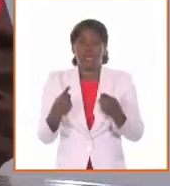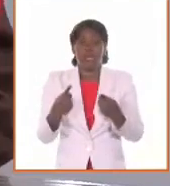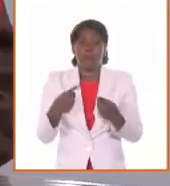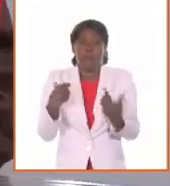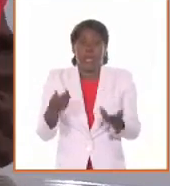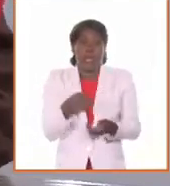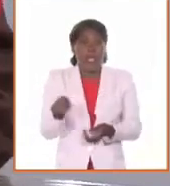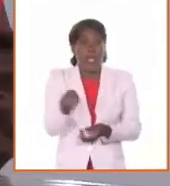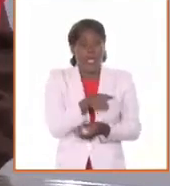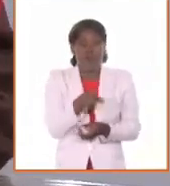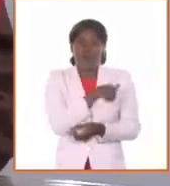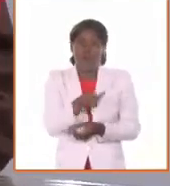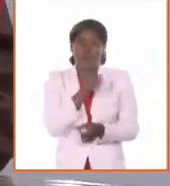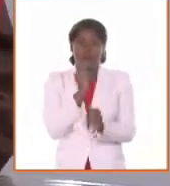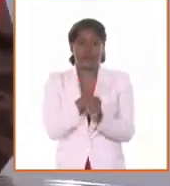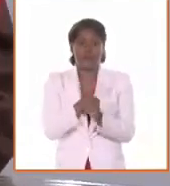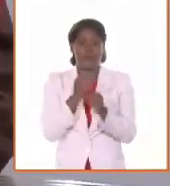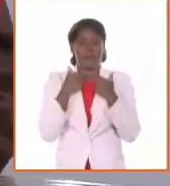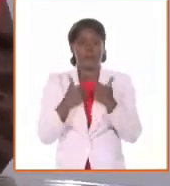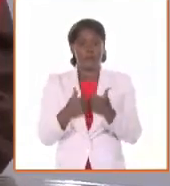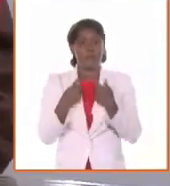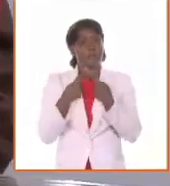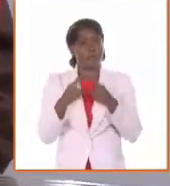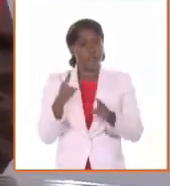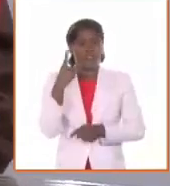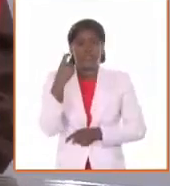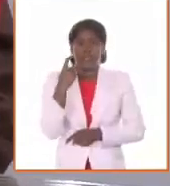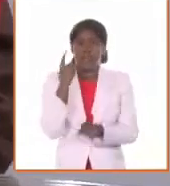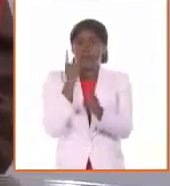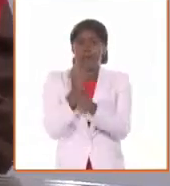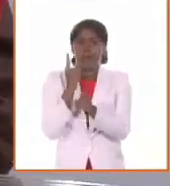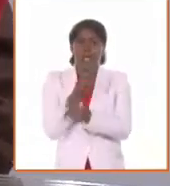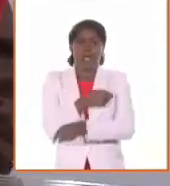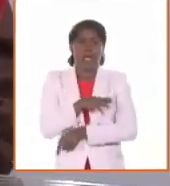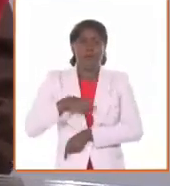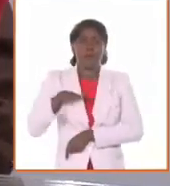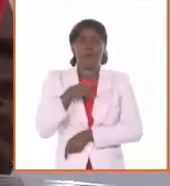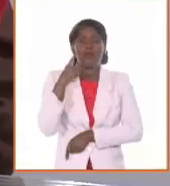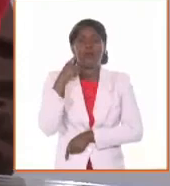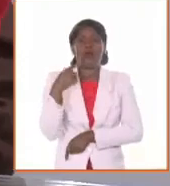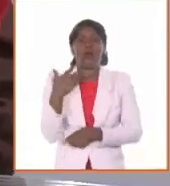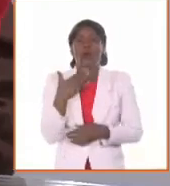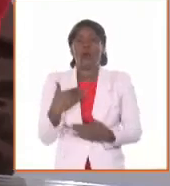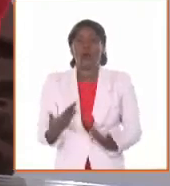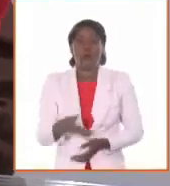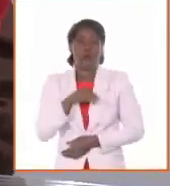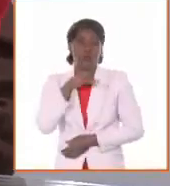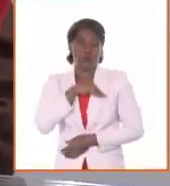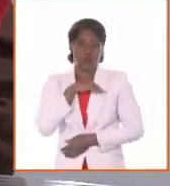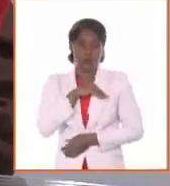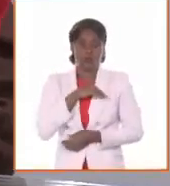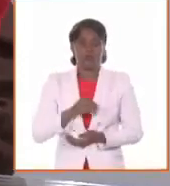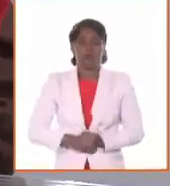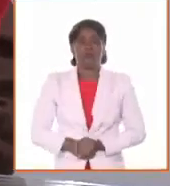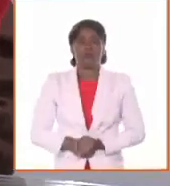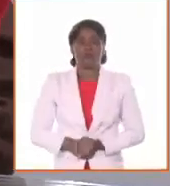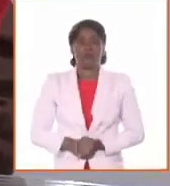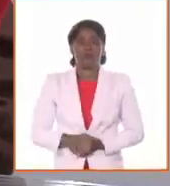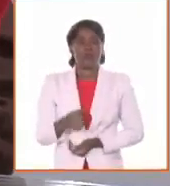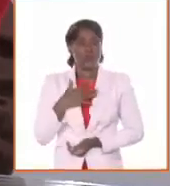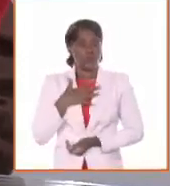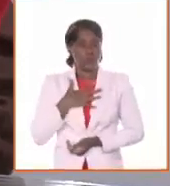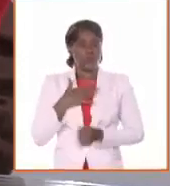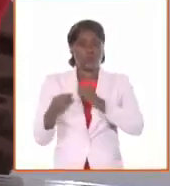debemos tener con las personas que acuden ahí a prestar el a prestar el servicio nosotros estamos